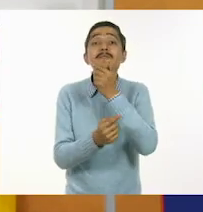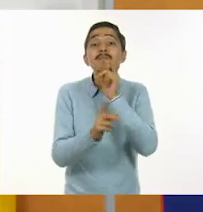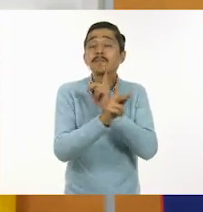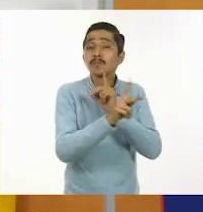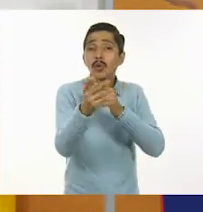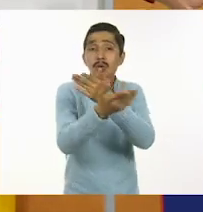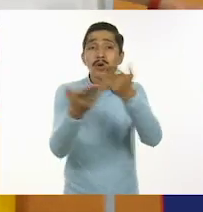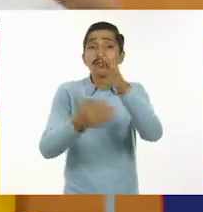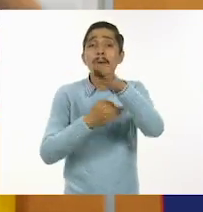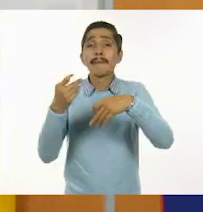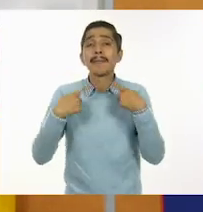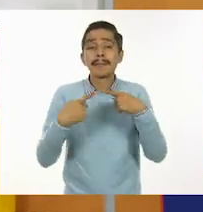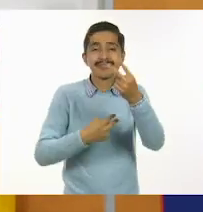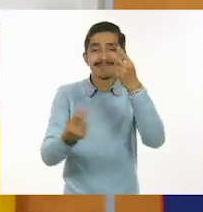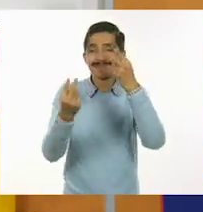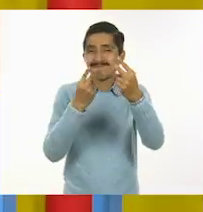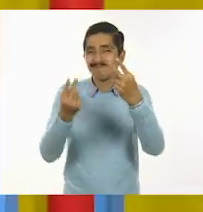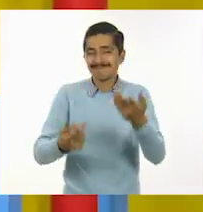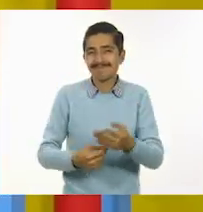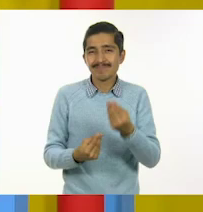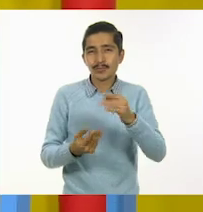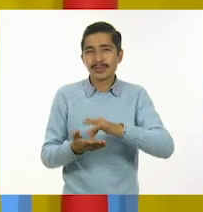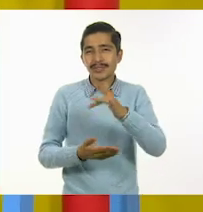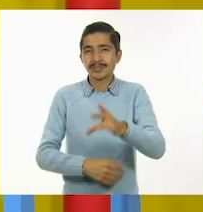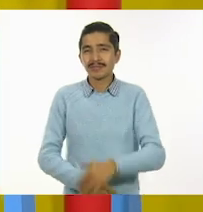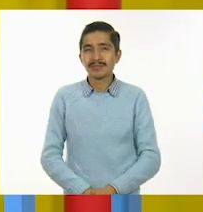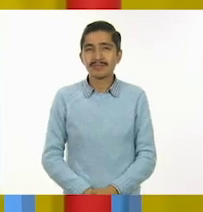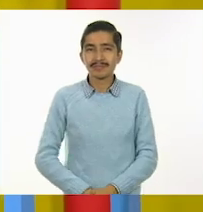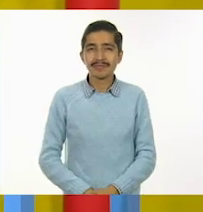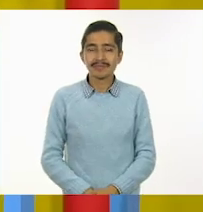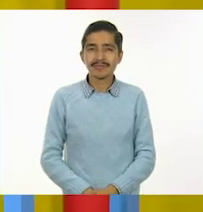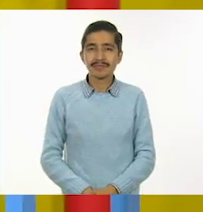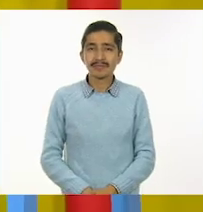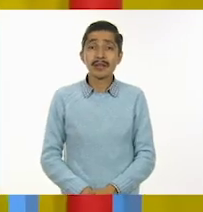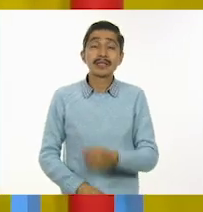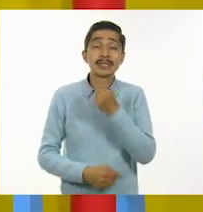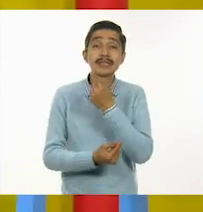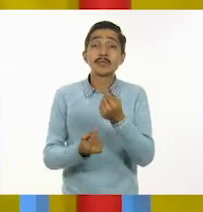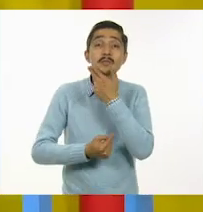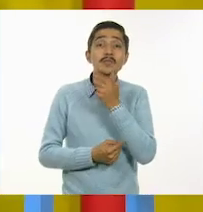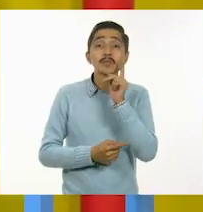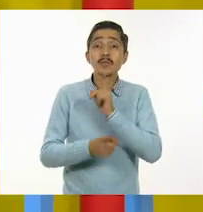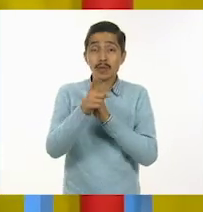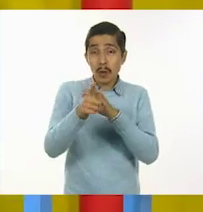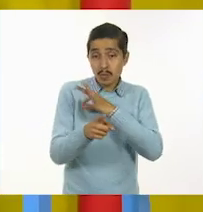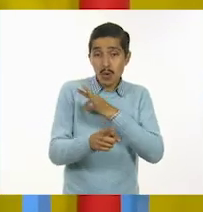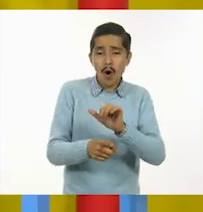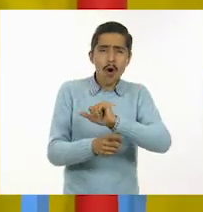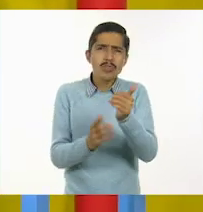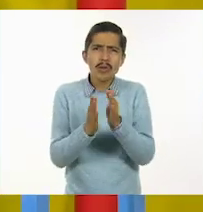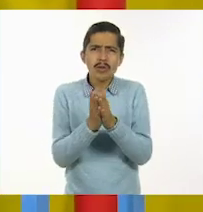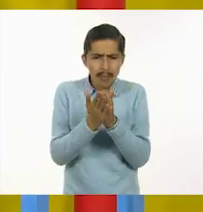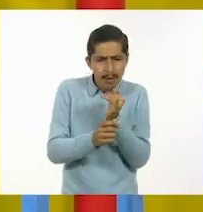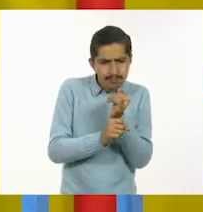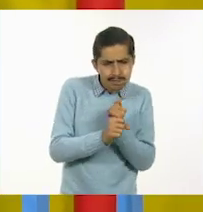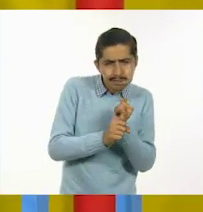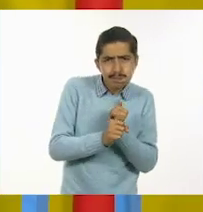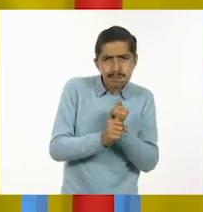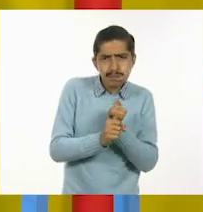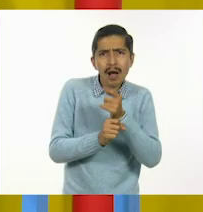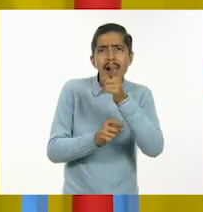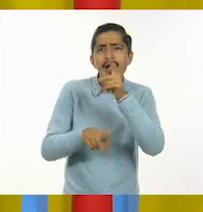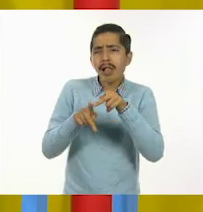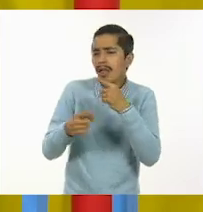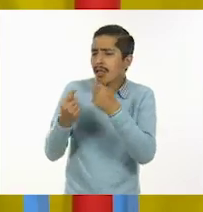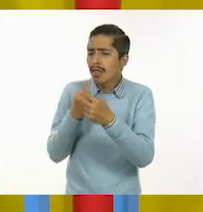y todas las personas que nos están viendo. ¡Ay, muchas gracias! Niñas y niños, si les es posible, consulten otros libros y